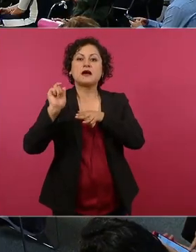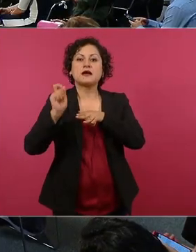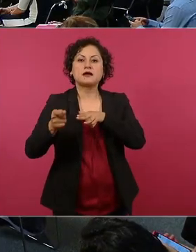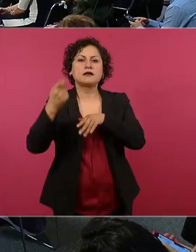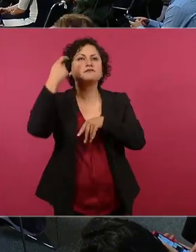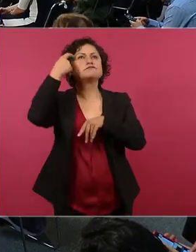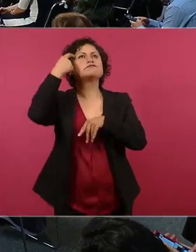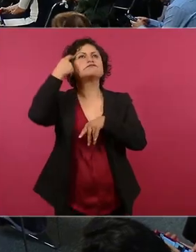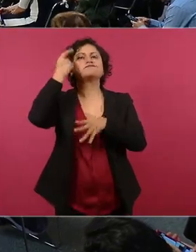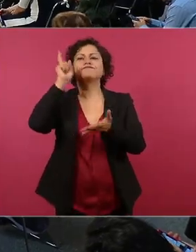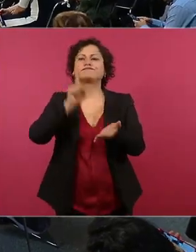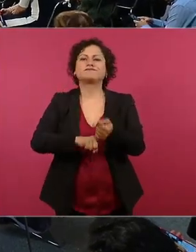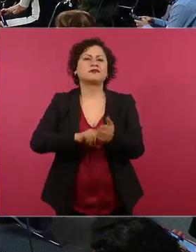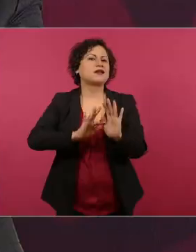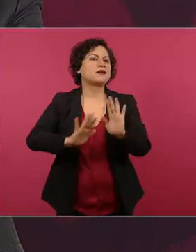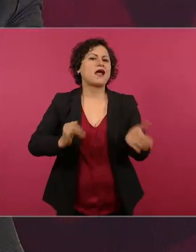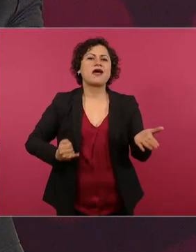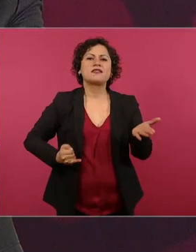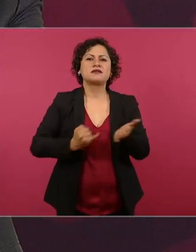de llegar a Estados Unidos.